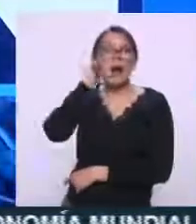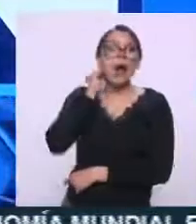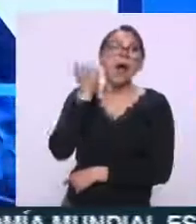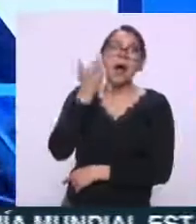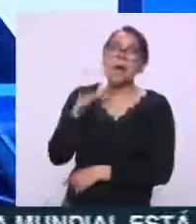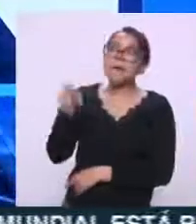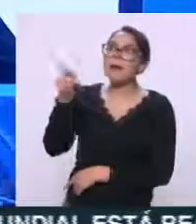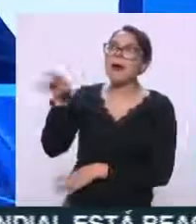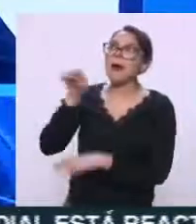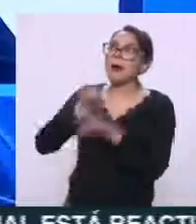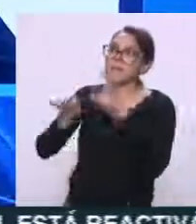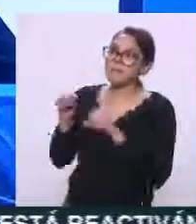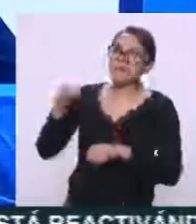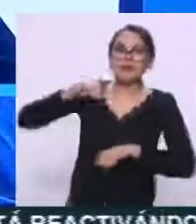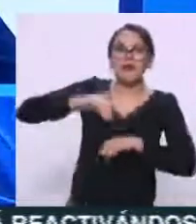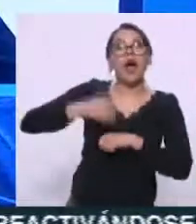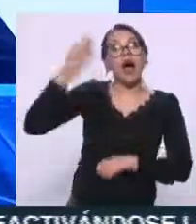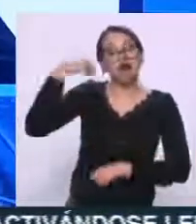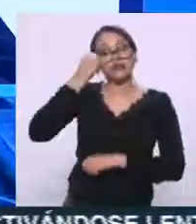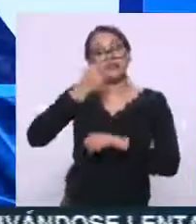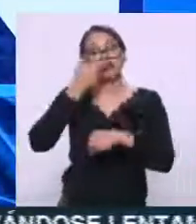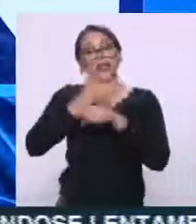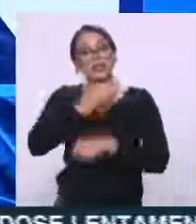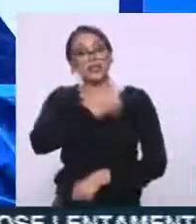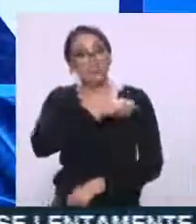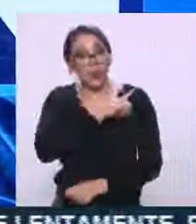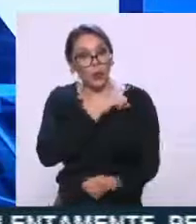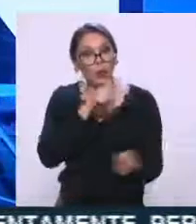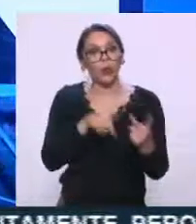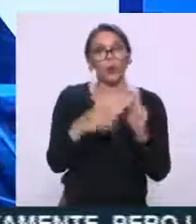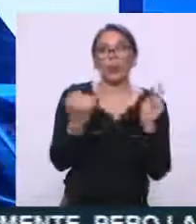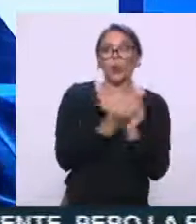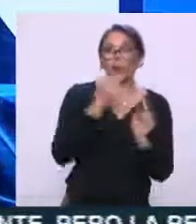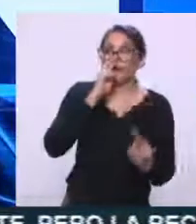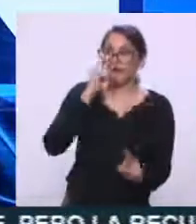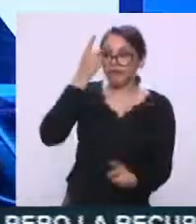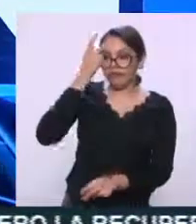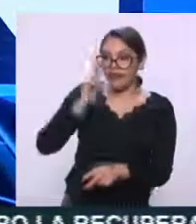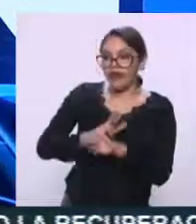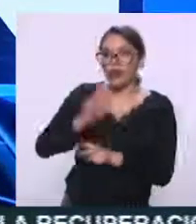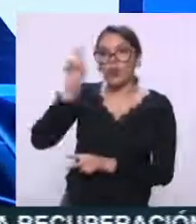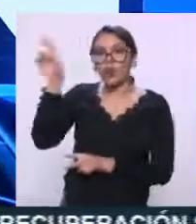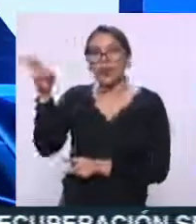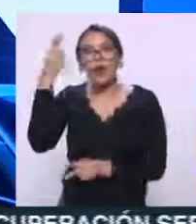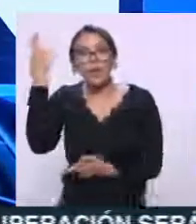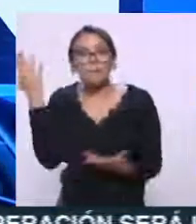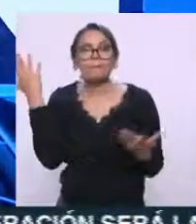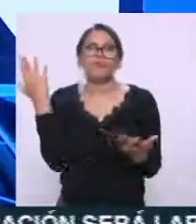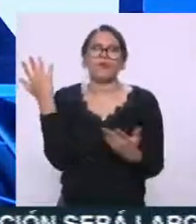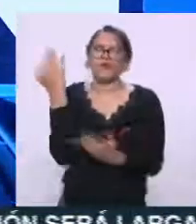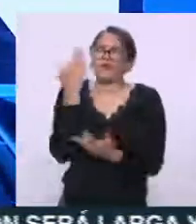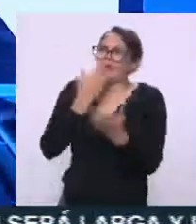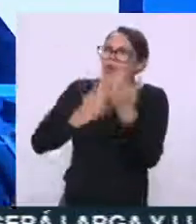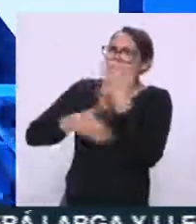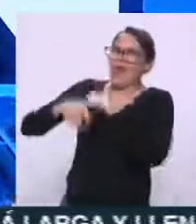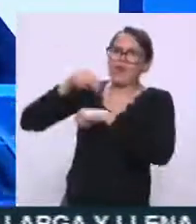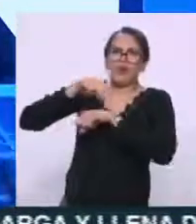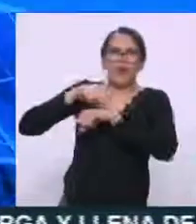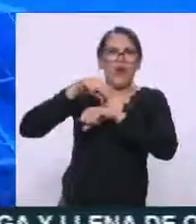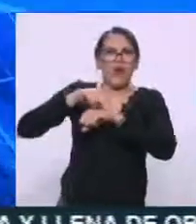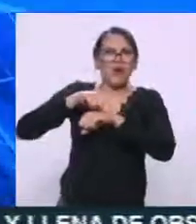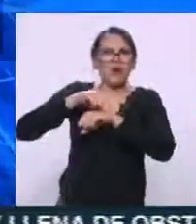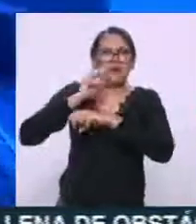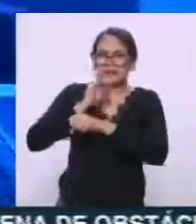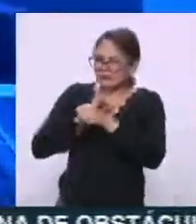médico connotado, fue secretario de Salud, fue rector de la Universidad Nacional Autónoma de México y tiene relación pues con todos los médicos e investigadores